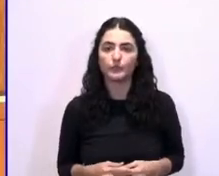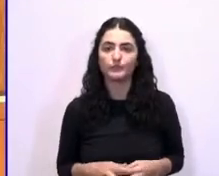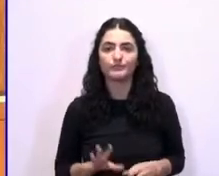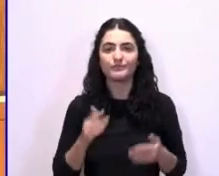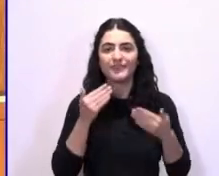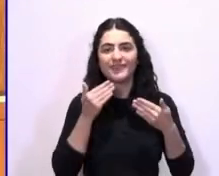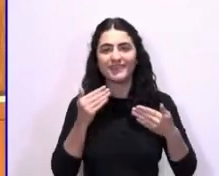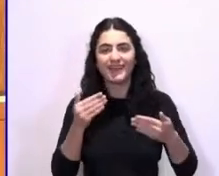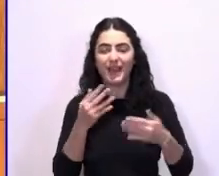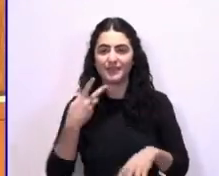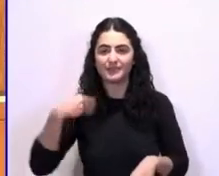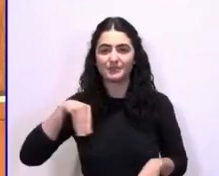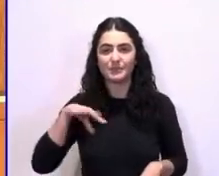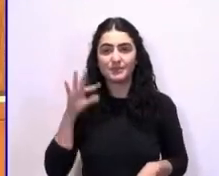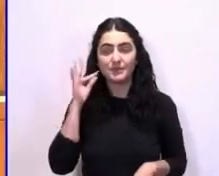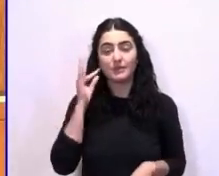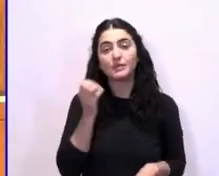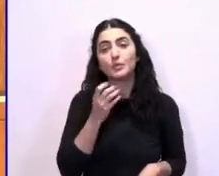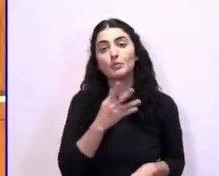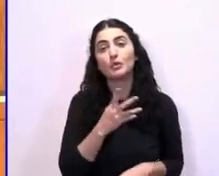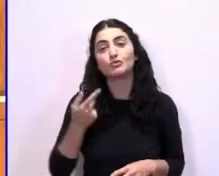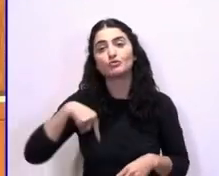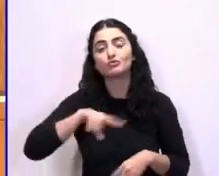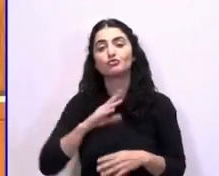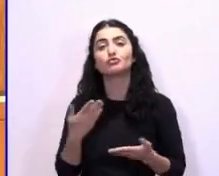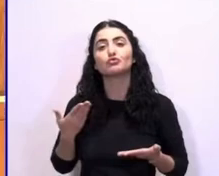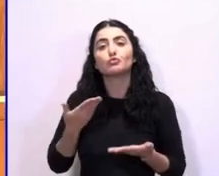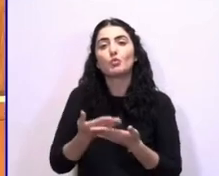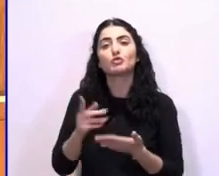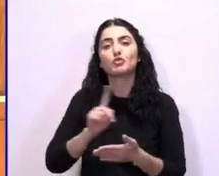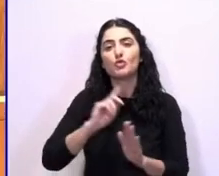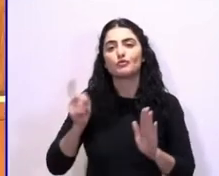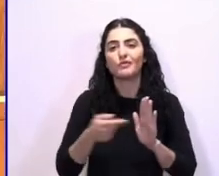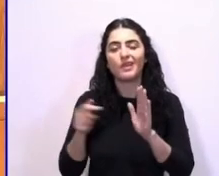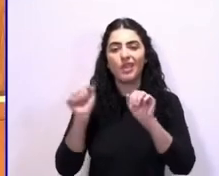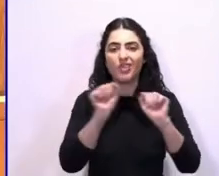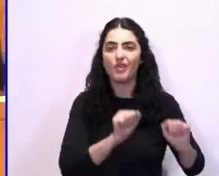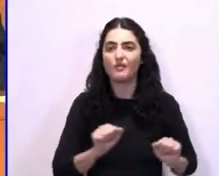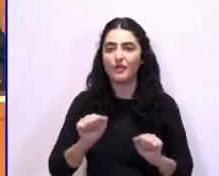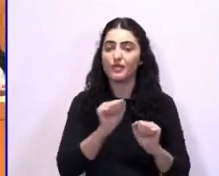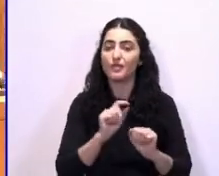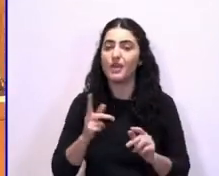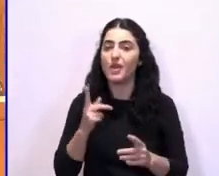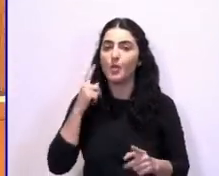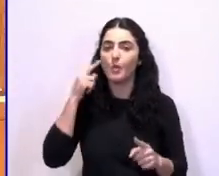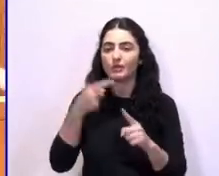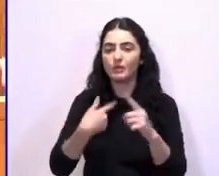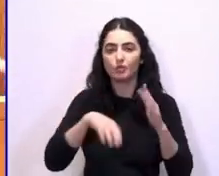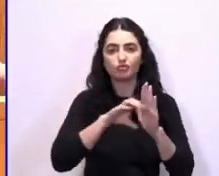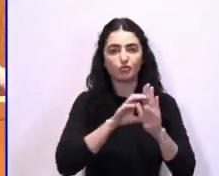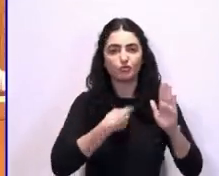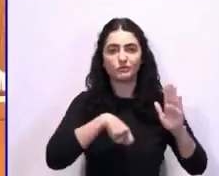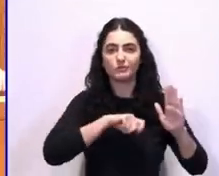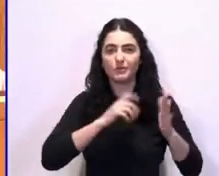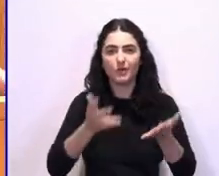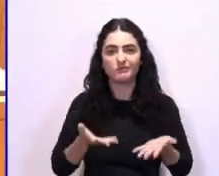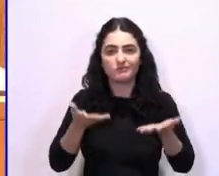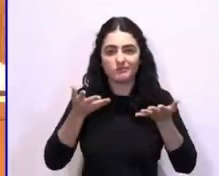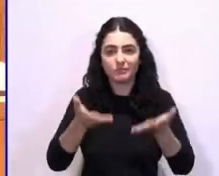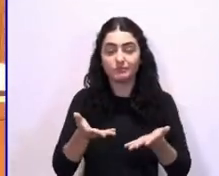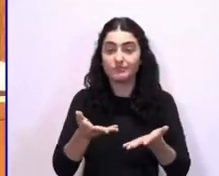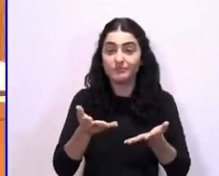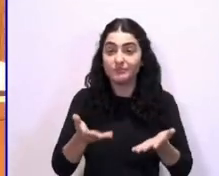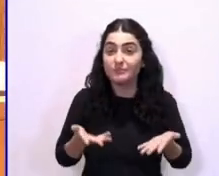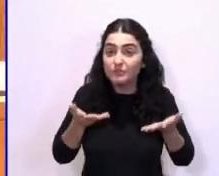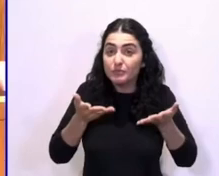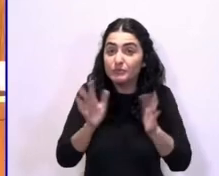Gracias, presidenta. Bueno, venimos a defender una proposición no de ley para impulsar la Constitución española. Más concretamente, para impulsar